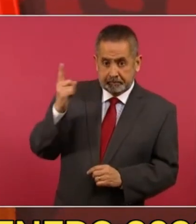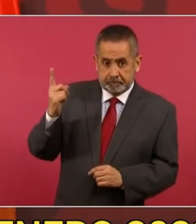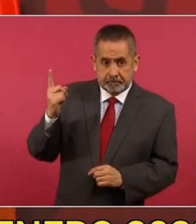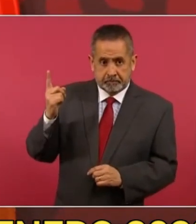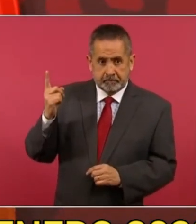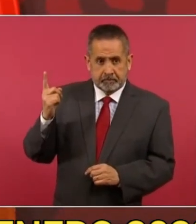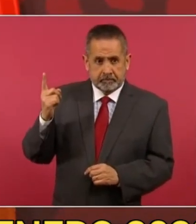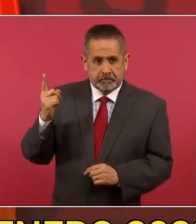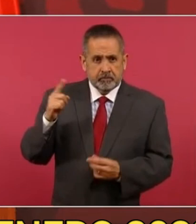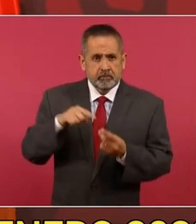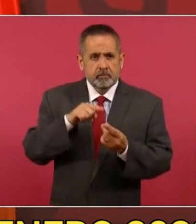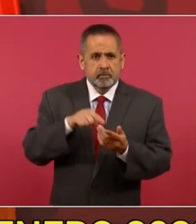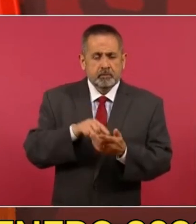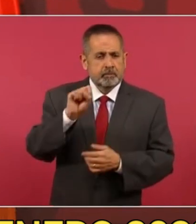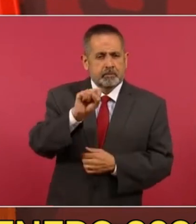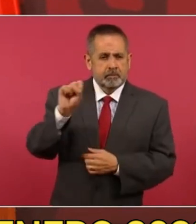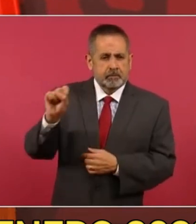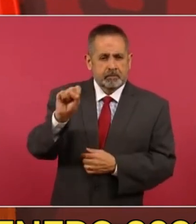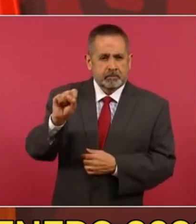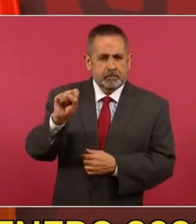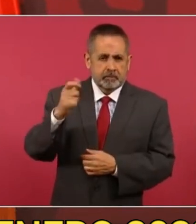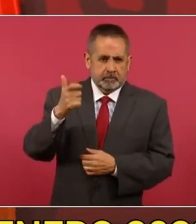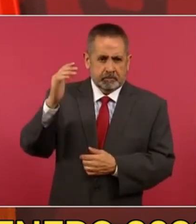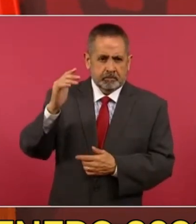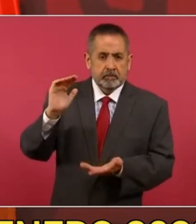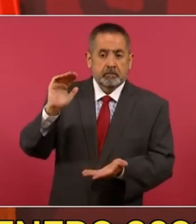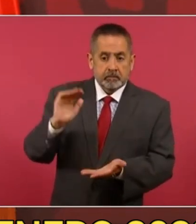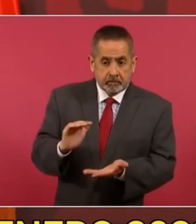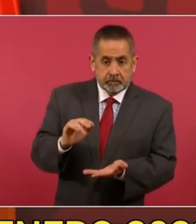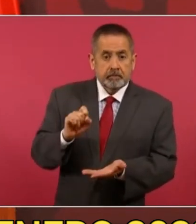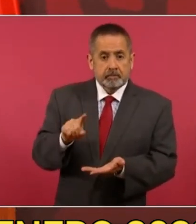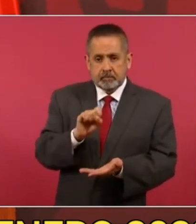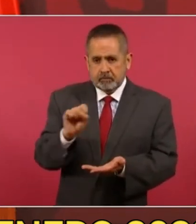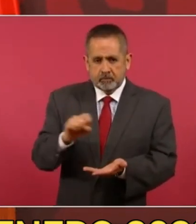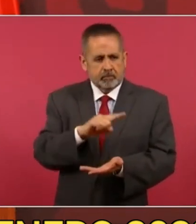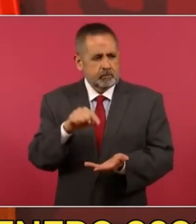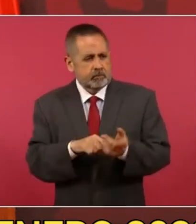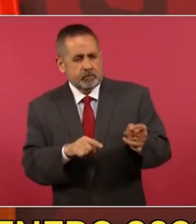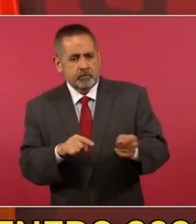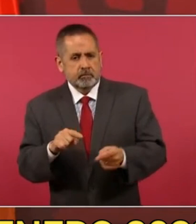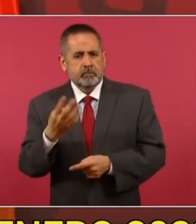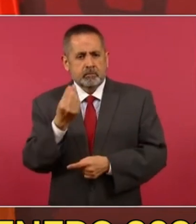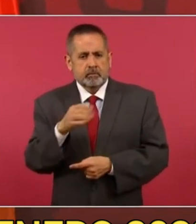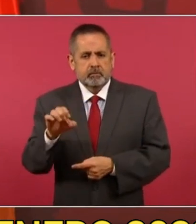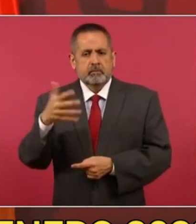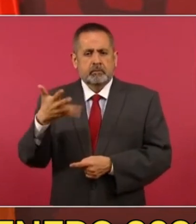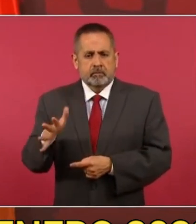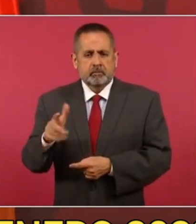Este es Saltillo. Pero aquí baja también en Saltillo. 910.